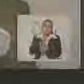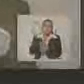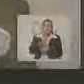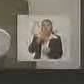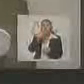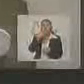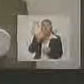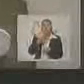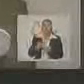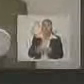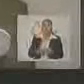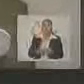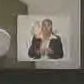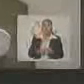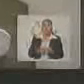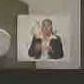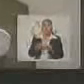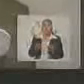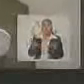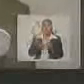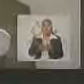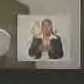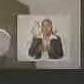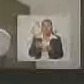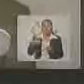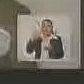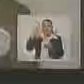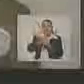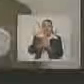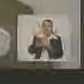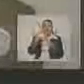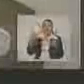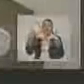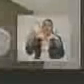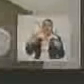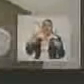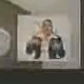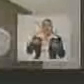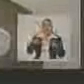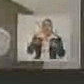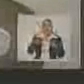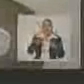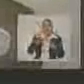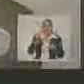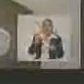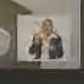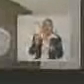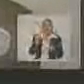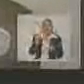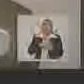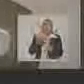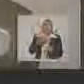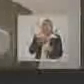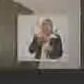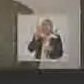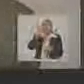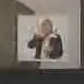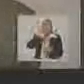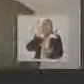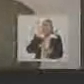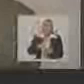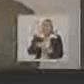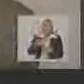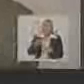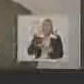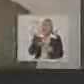igualdad. Tenemos que incurrir en las causas que generan conductas antisociales muy proclive a los jóvenes